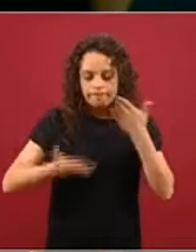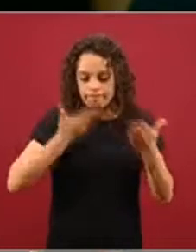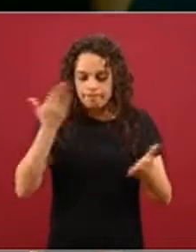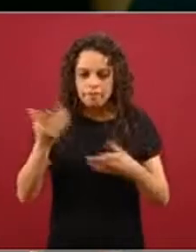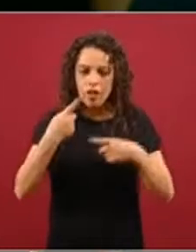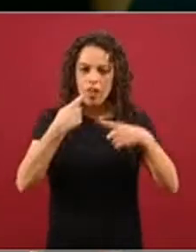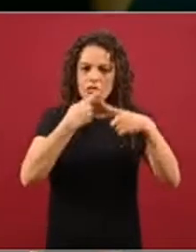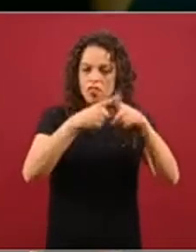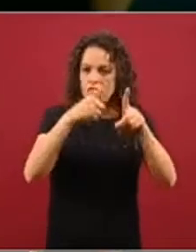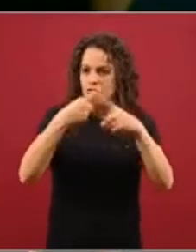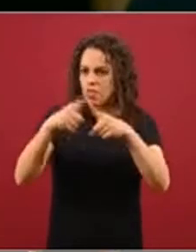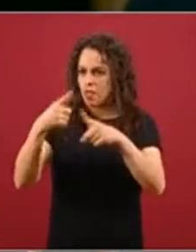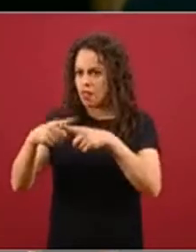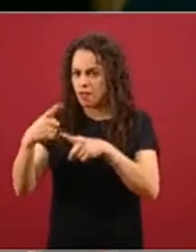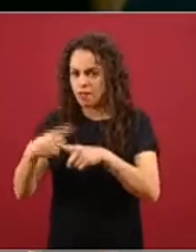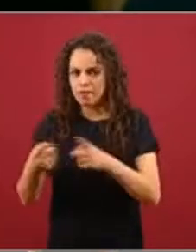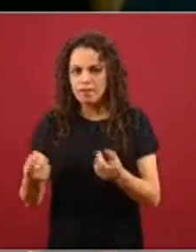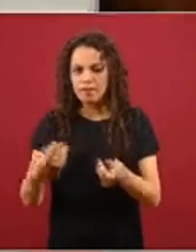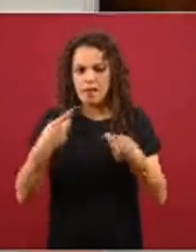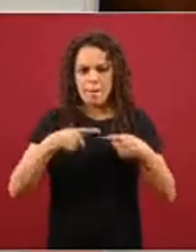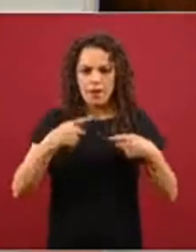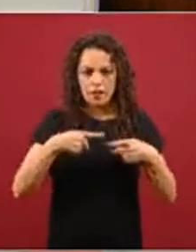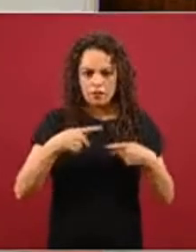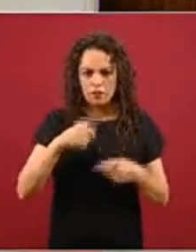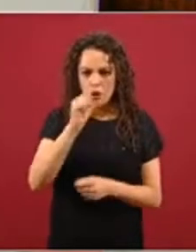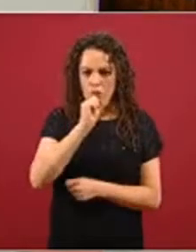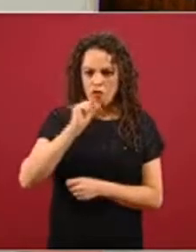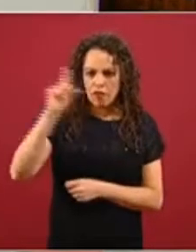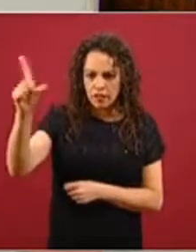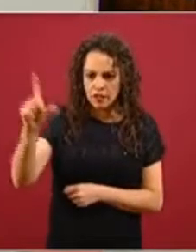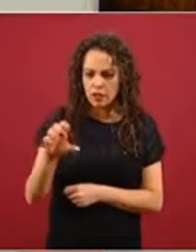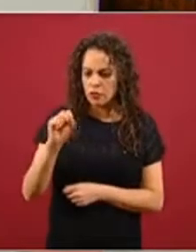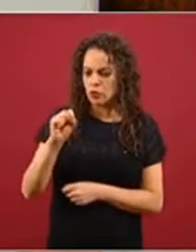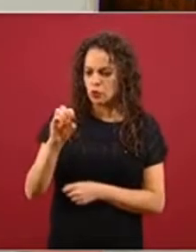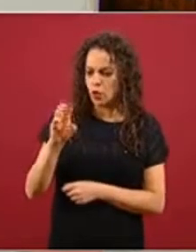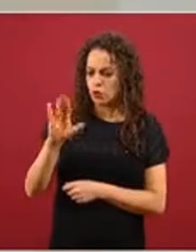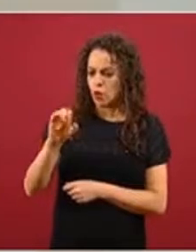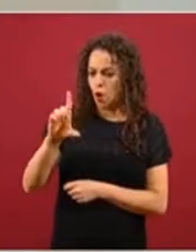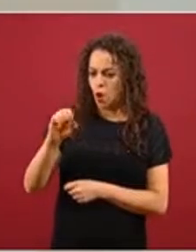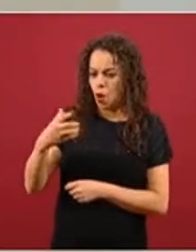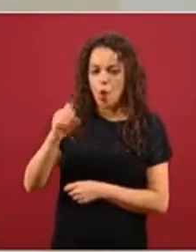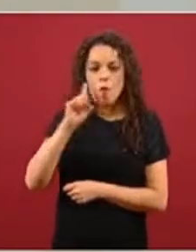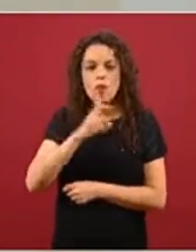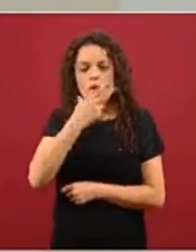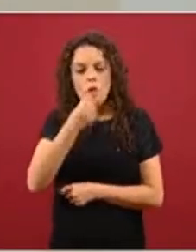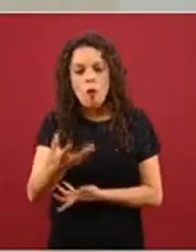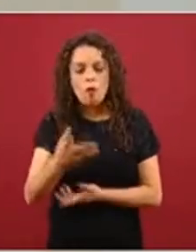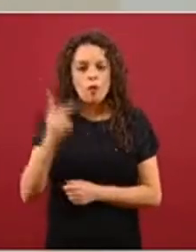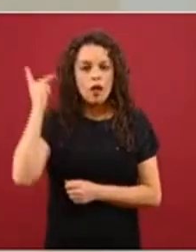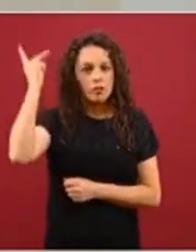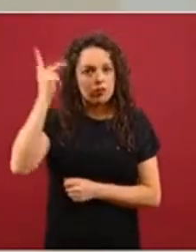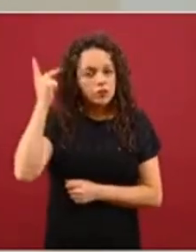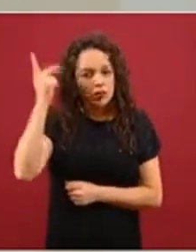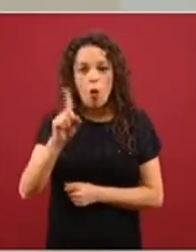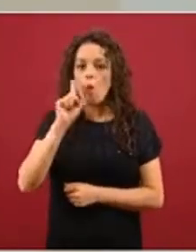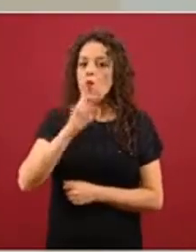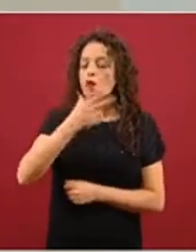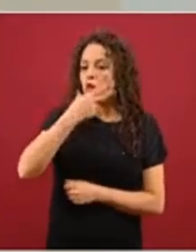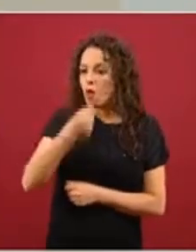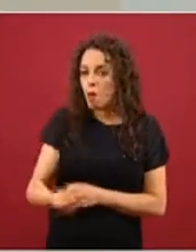distintas profesiones, los sociólogos y sociólogas, psicólogas y psicólogos,